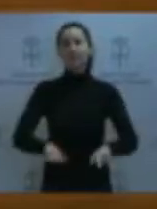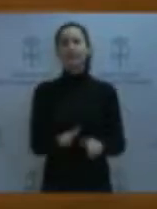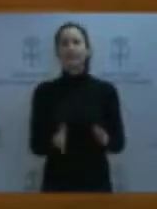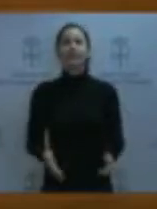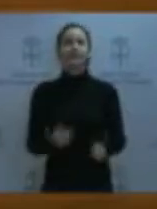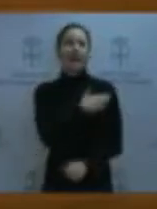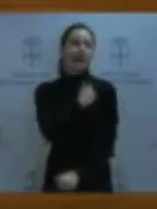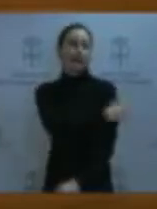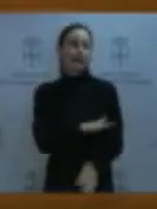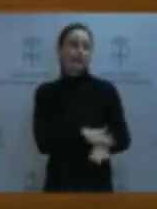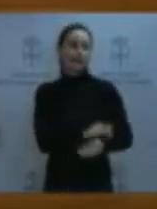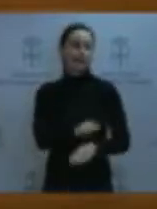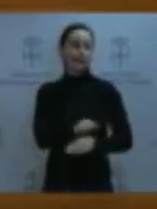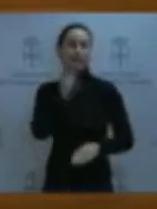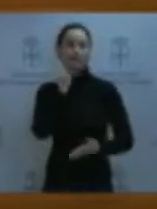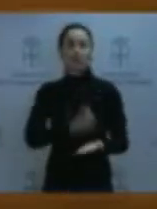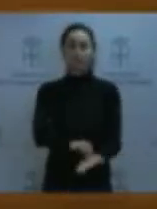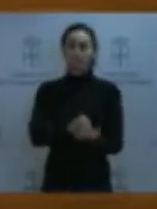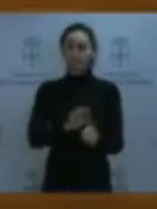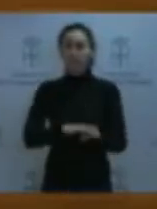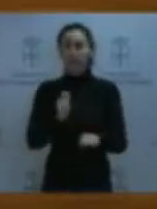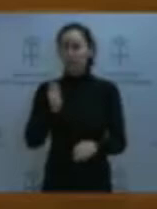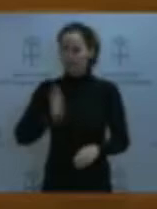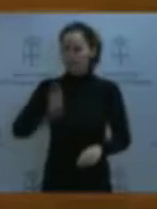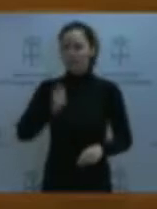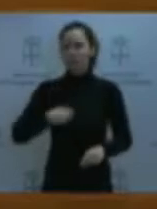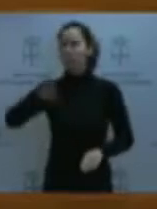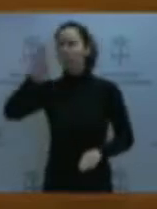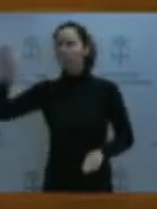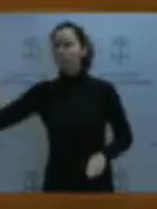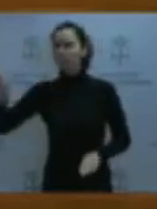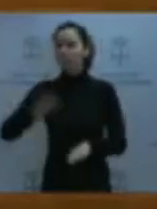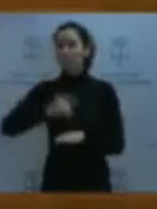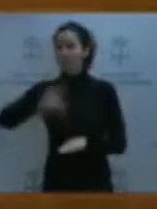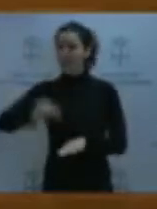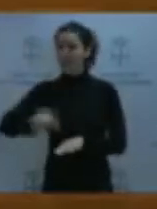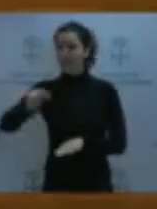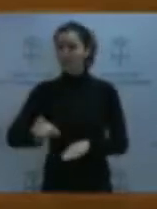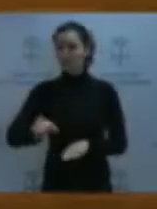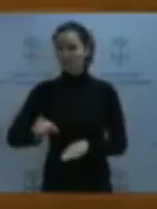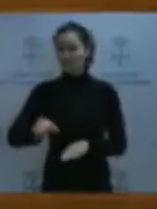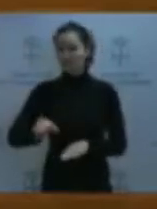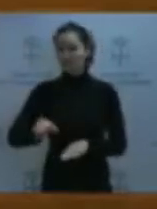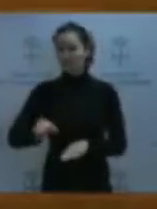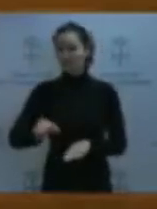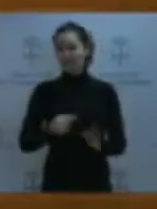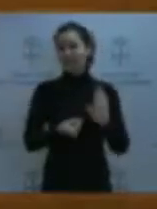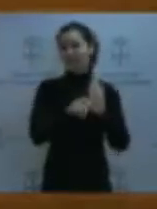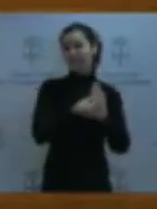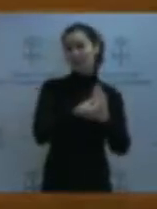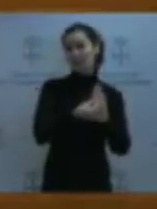índole y lo que hacen es simplemente pugnar por el precio más bajo, llevarse todos los contratos, en tanto cuanto el precio más bajo sea el único criterio que